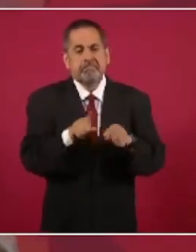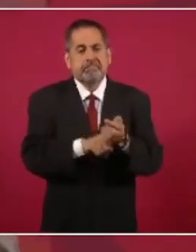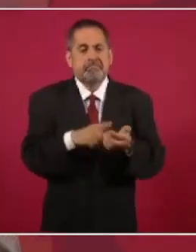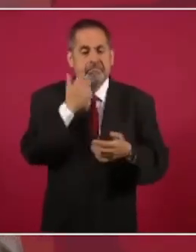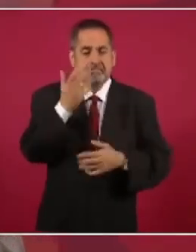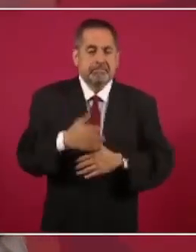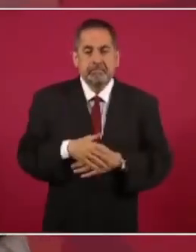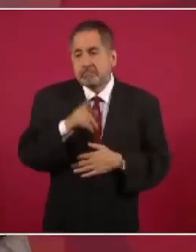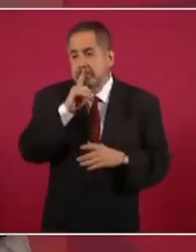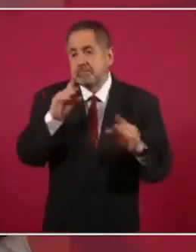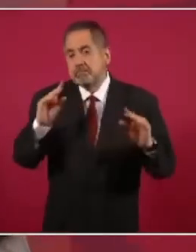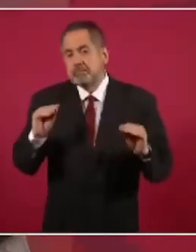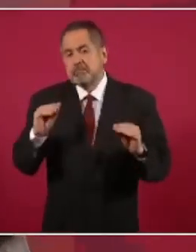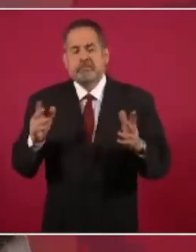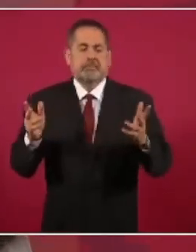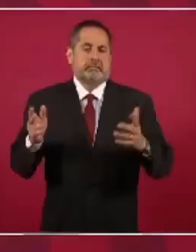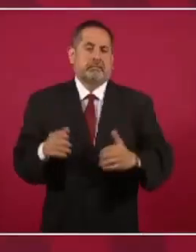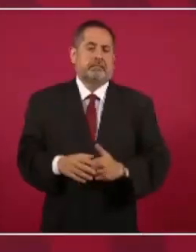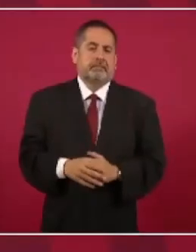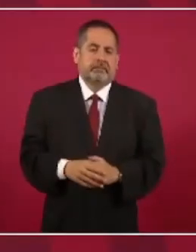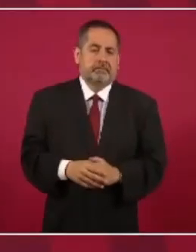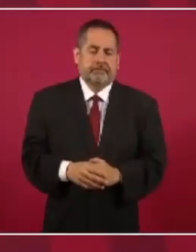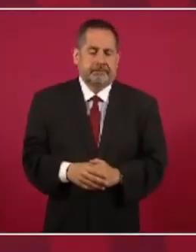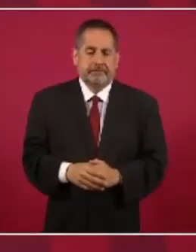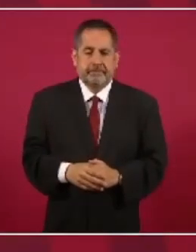Se quedan callados.